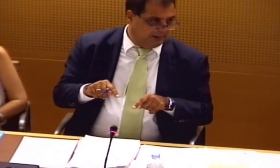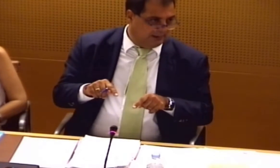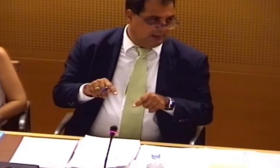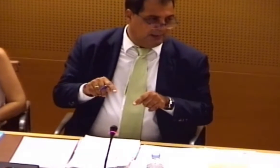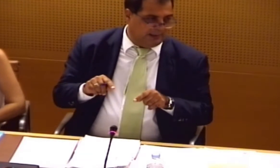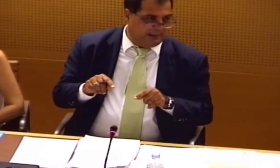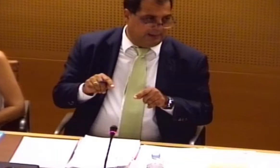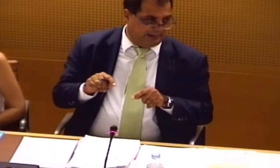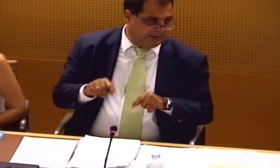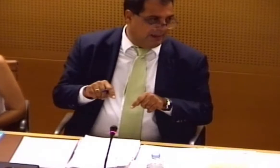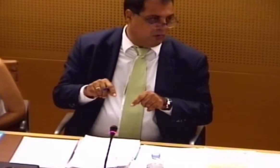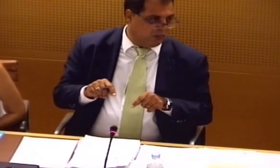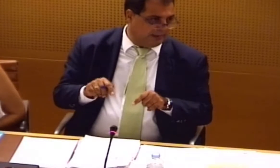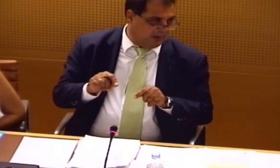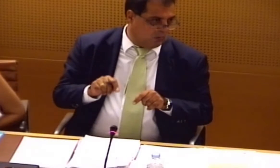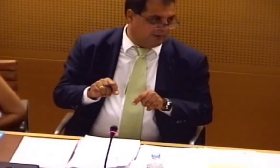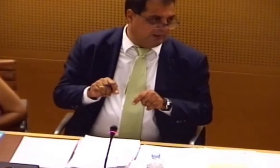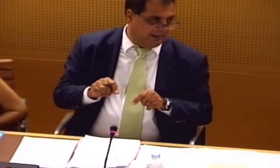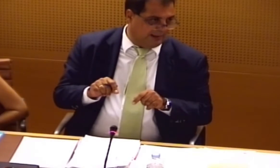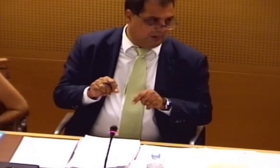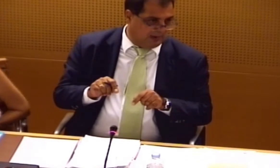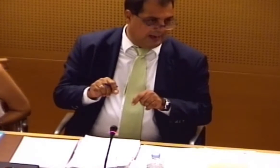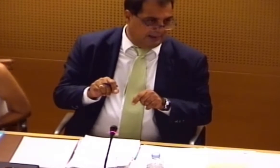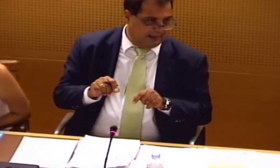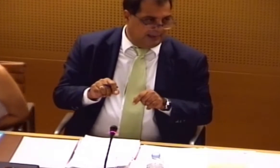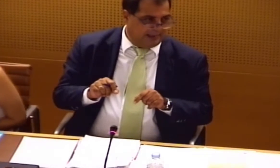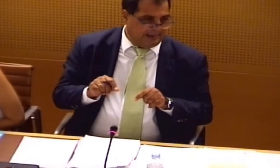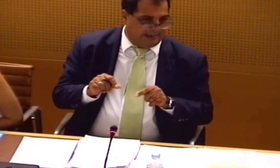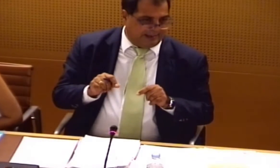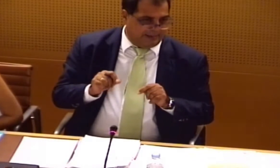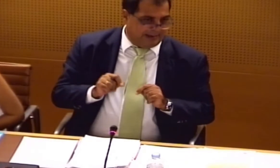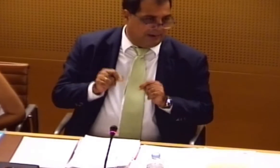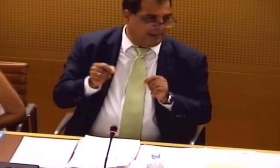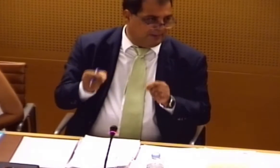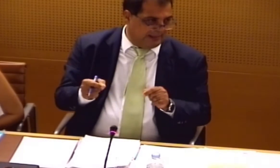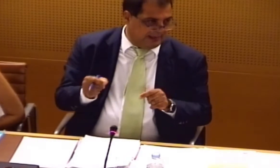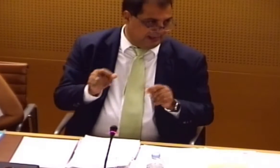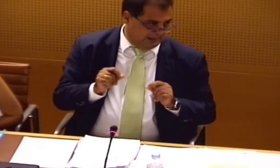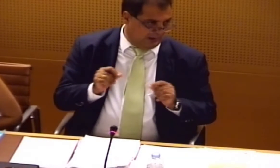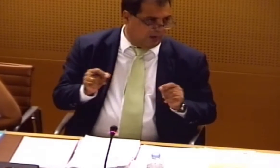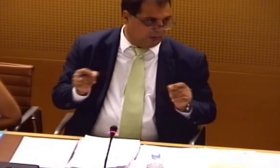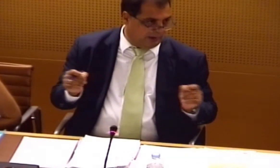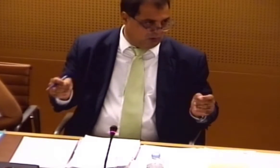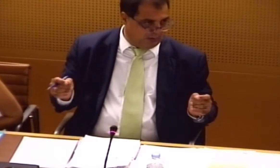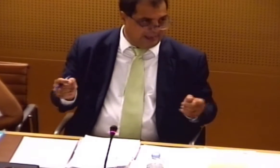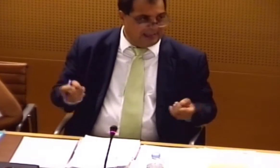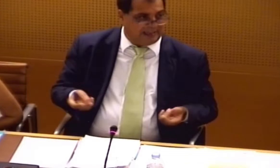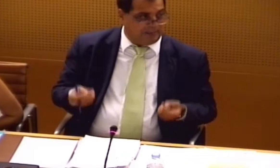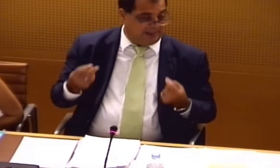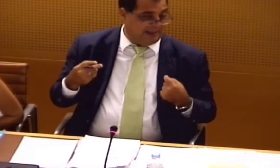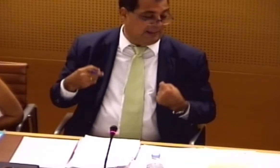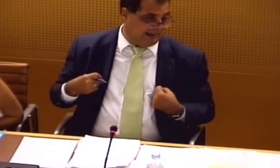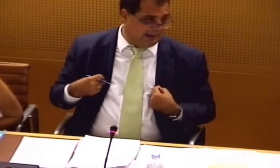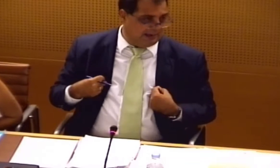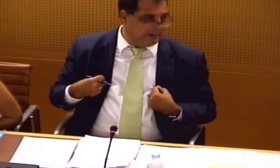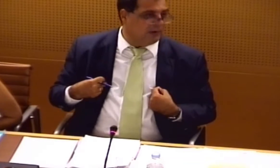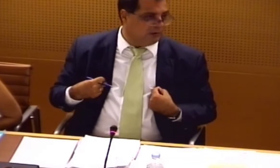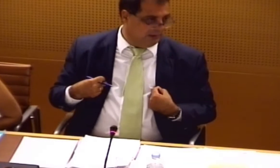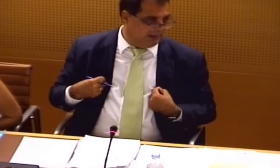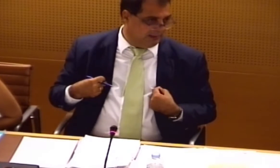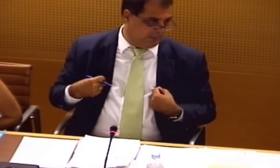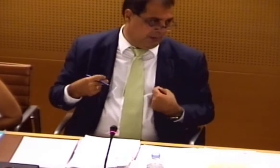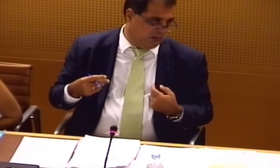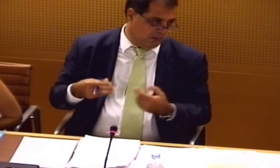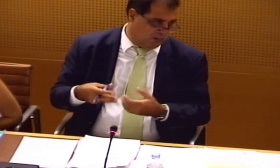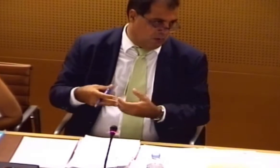normativa de estabilidad presupuestaria en cuatro entidades locales que iban a ser beneficiarias de cuatro de las obras, que pese a hacerlas el